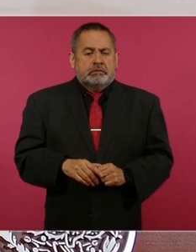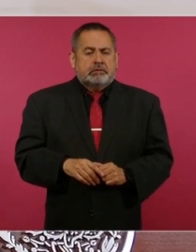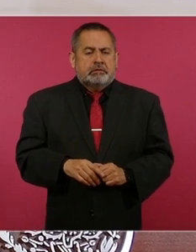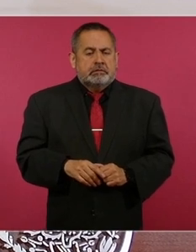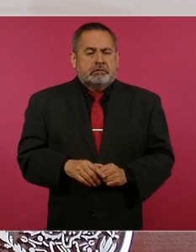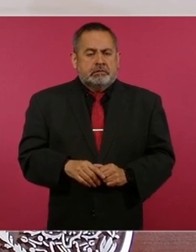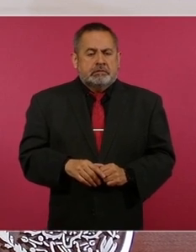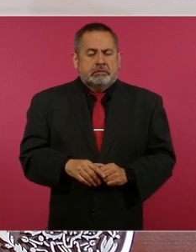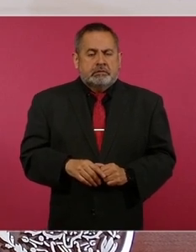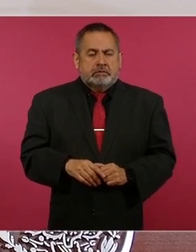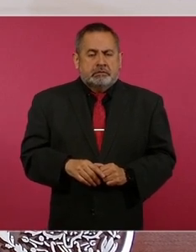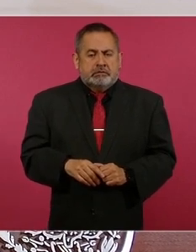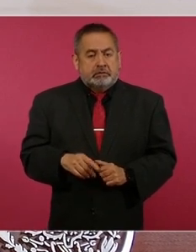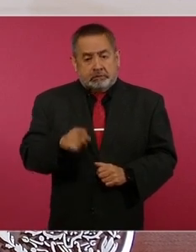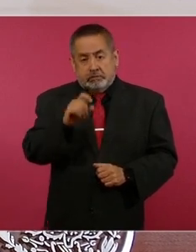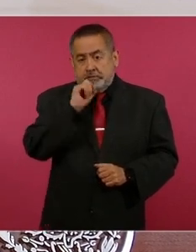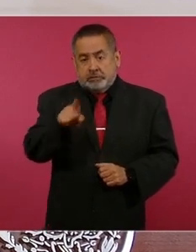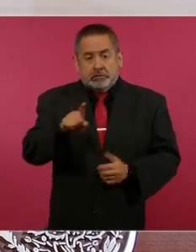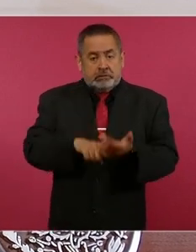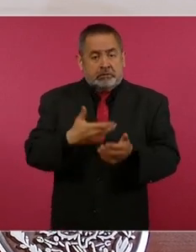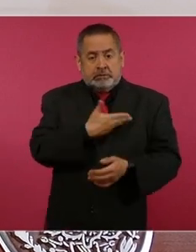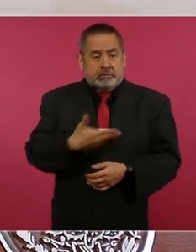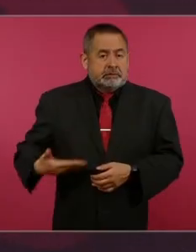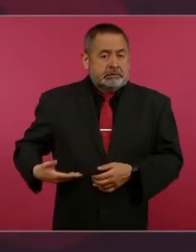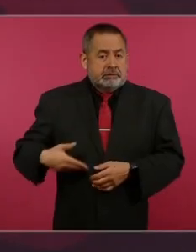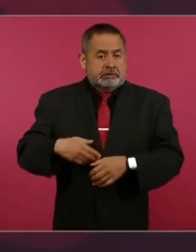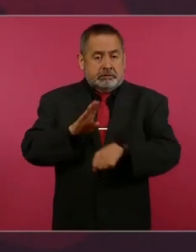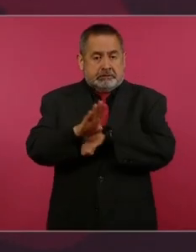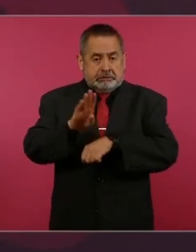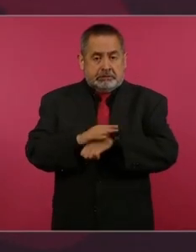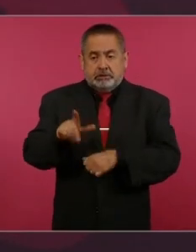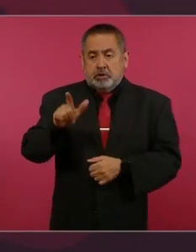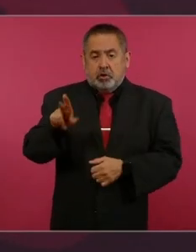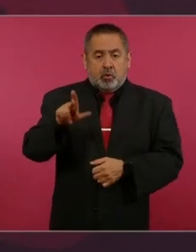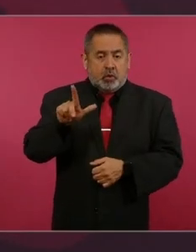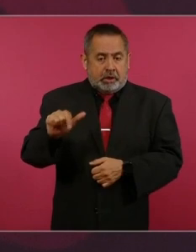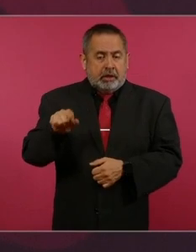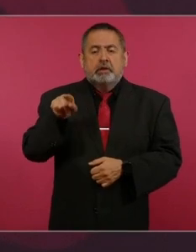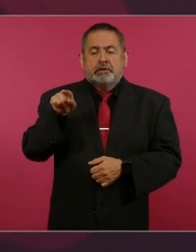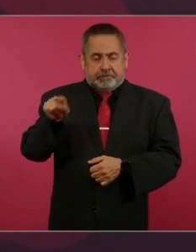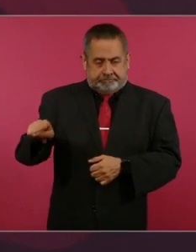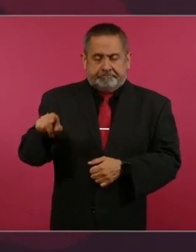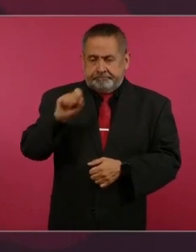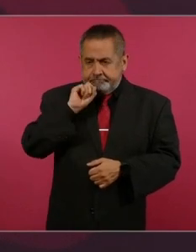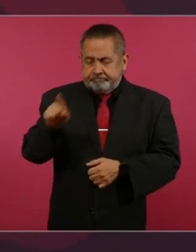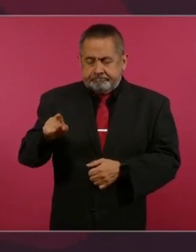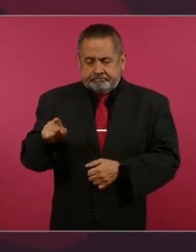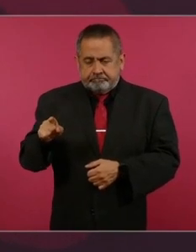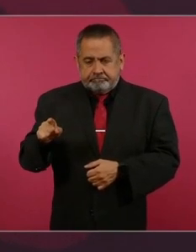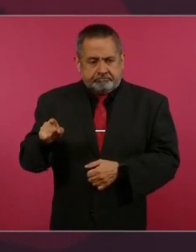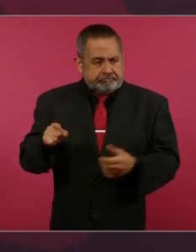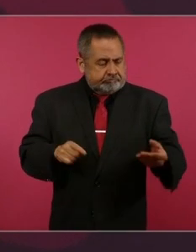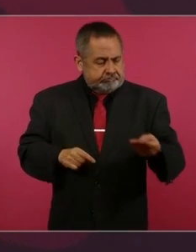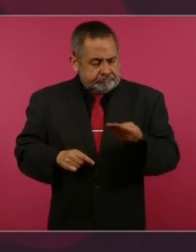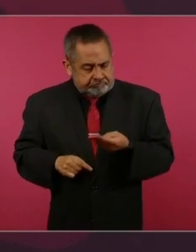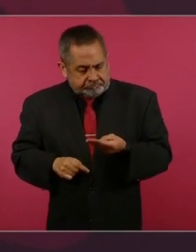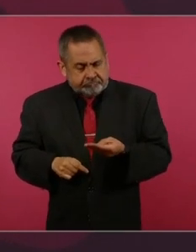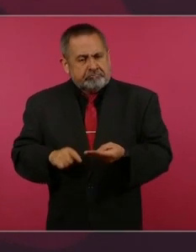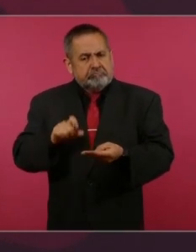precisamente Lula retoma una propuesta